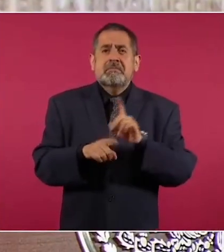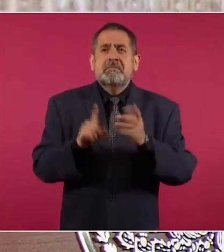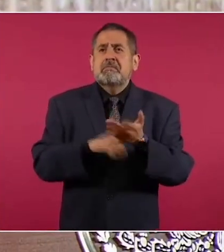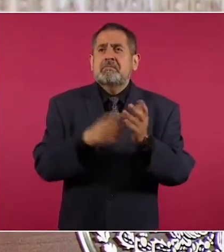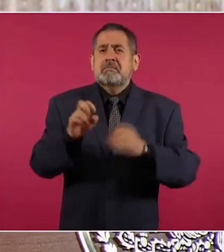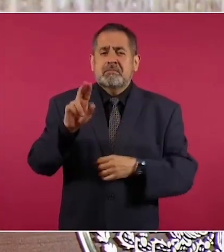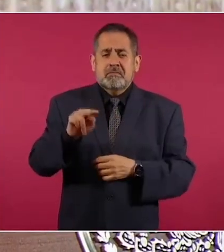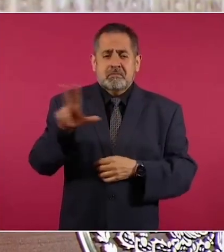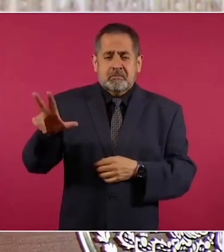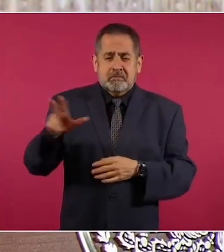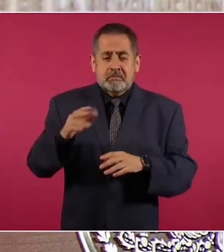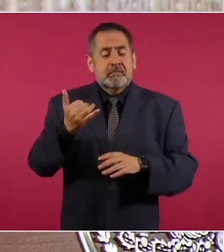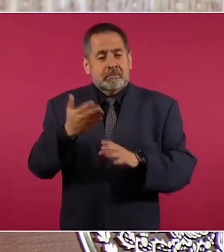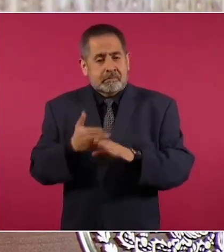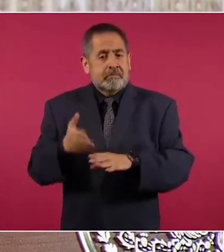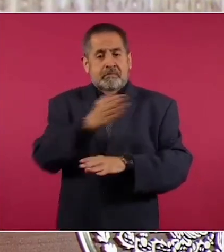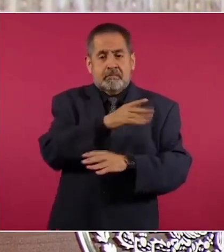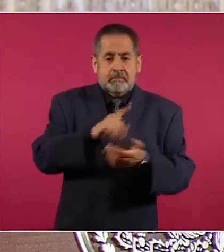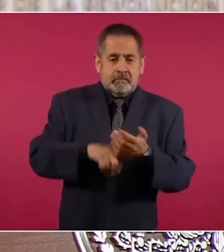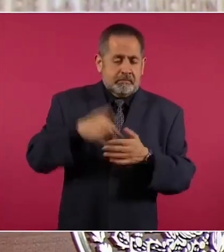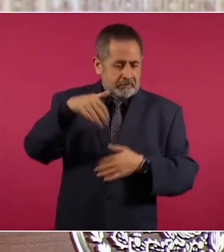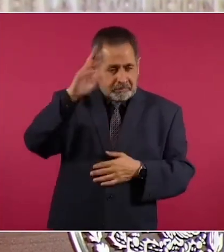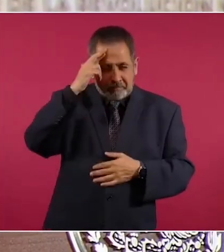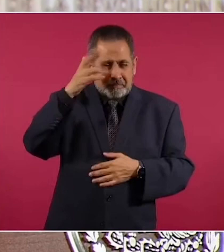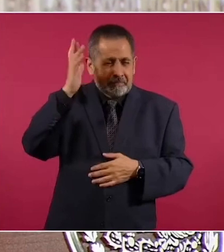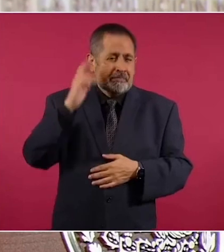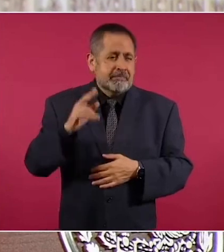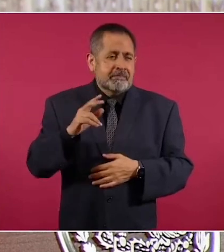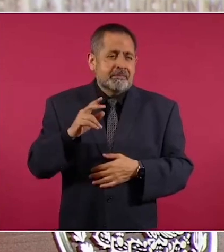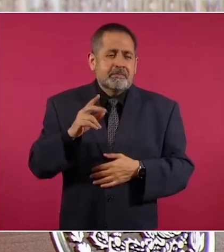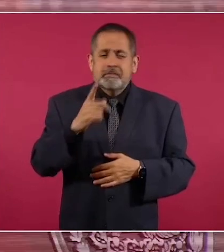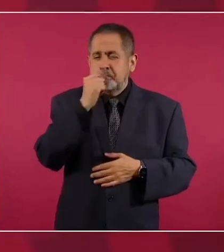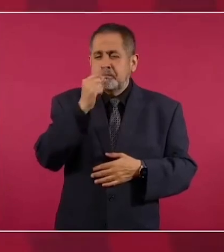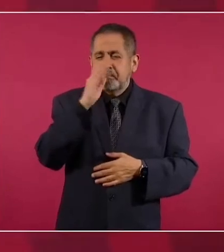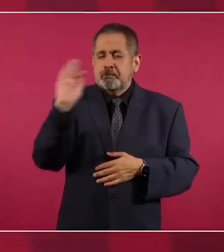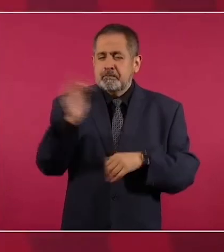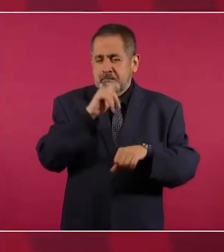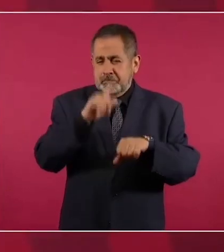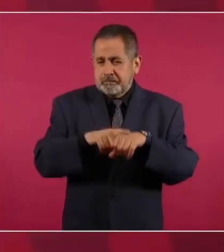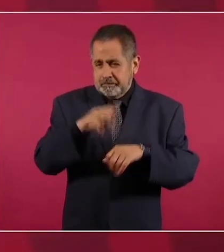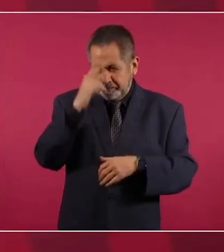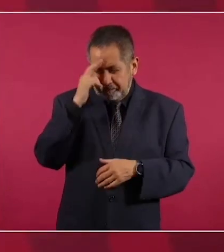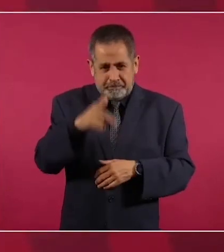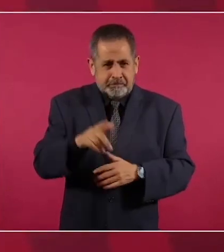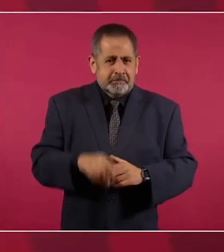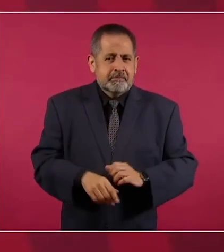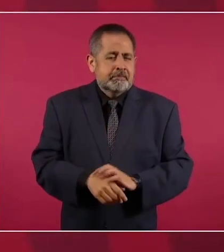antes de eso, cuando estaba la Policía Federal,